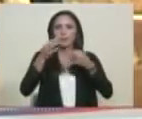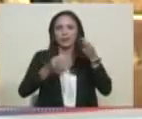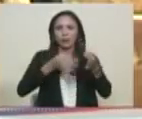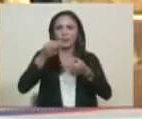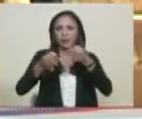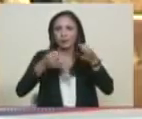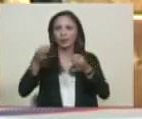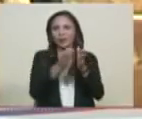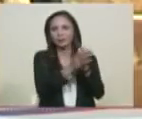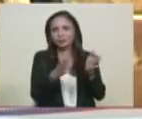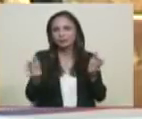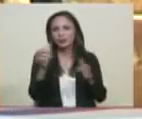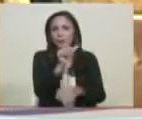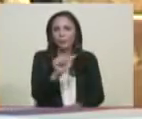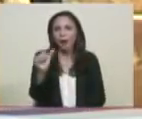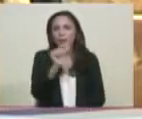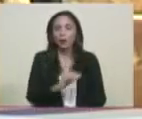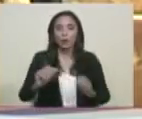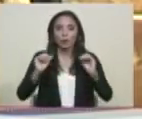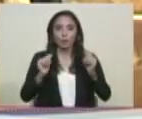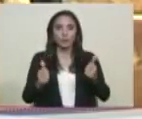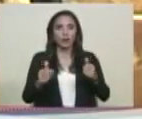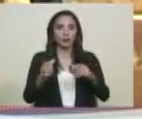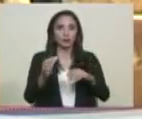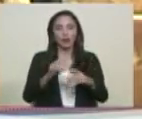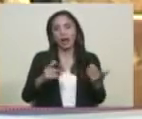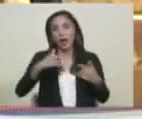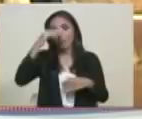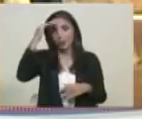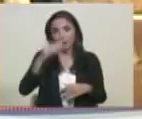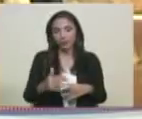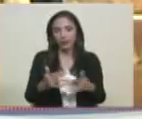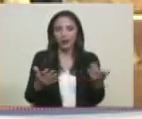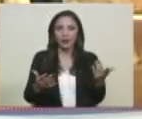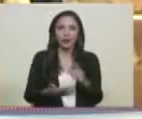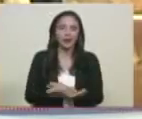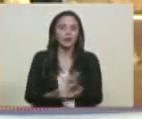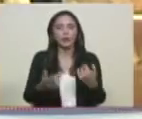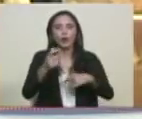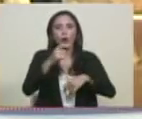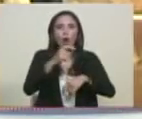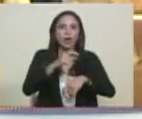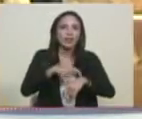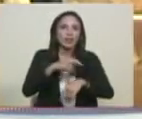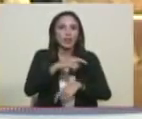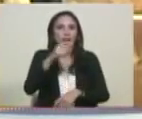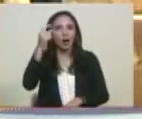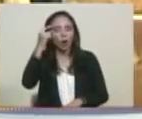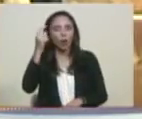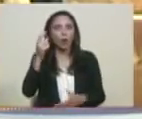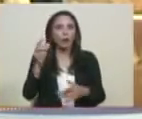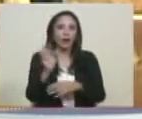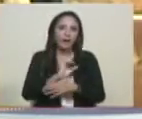explicadito. Y cuando arranque, ¿cómo es que dicen los militares? El día H a la hora D.